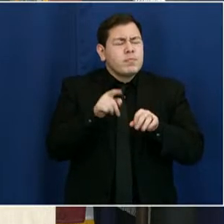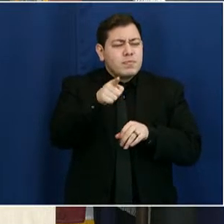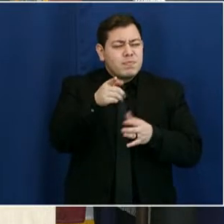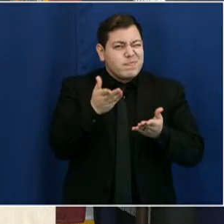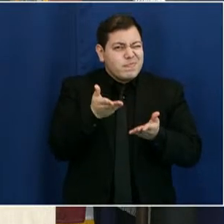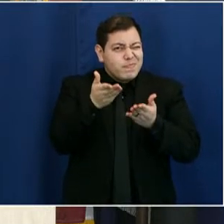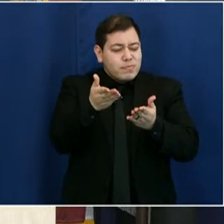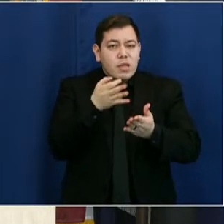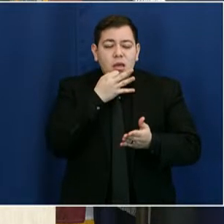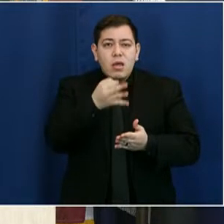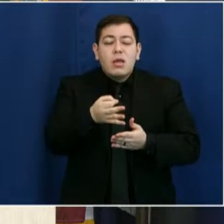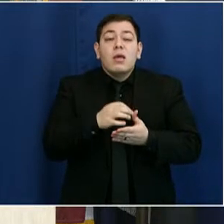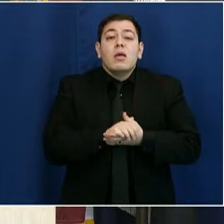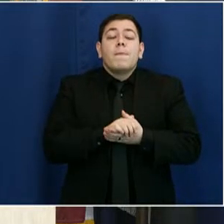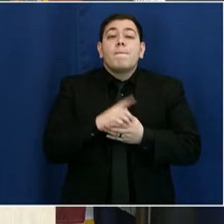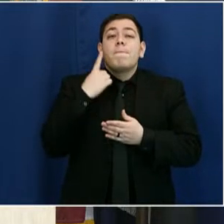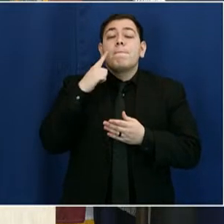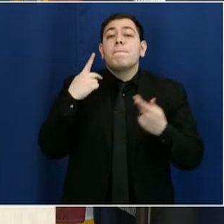sus